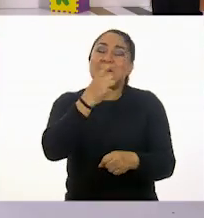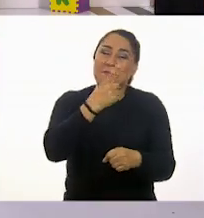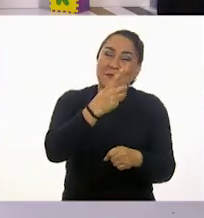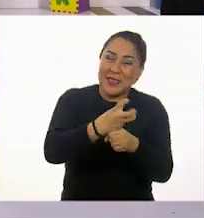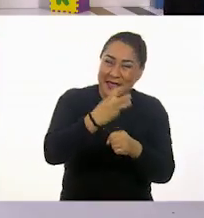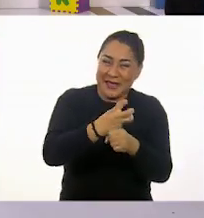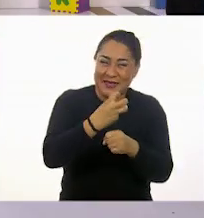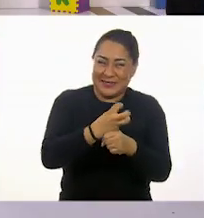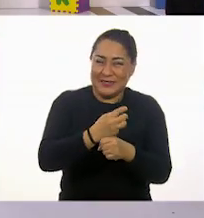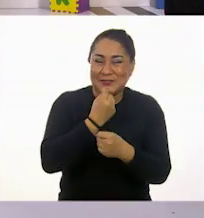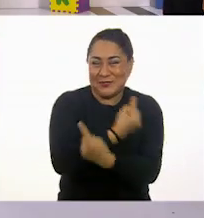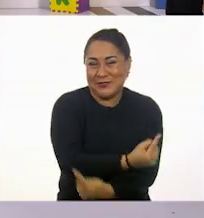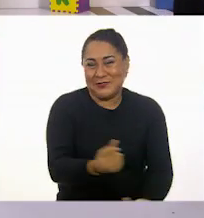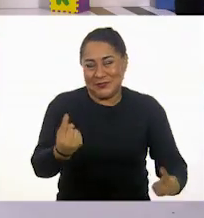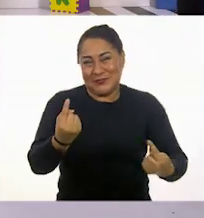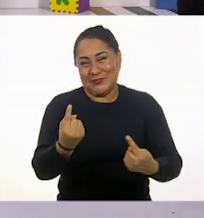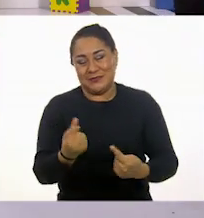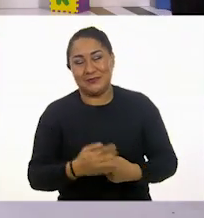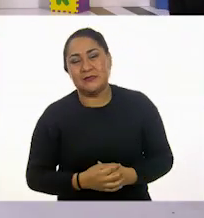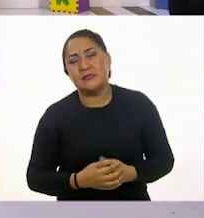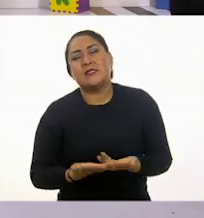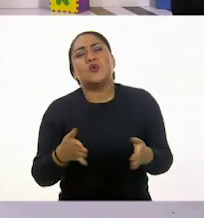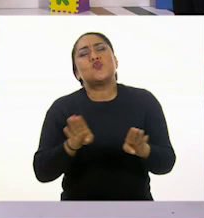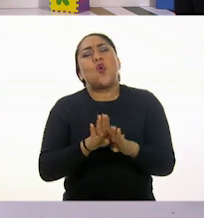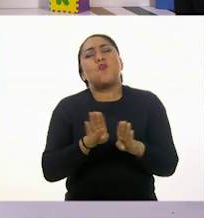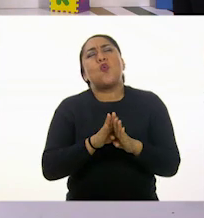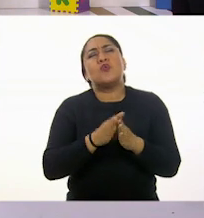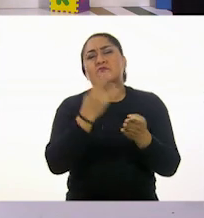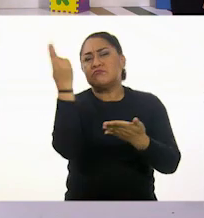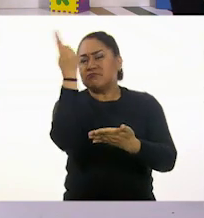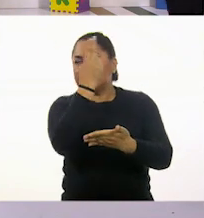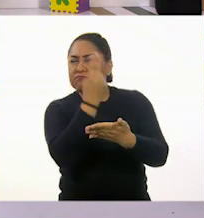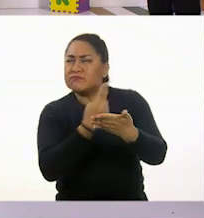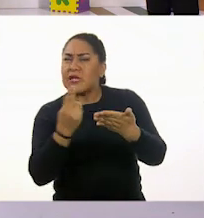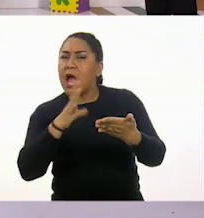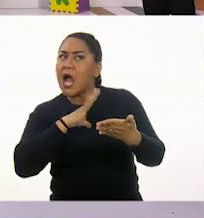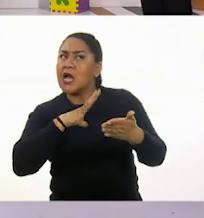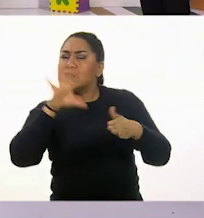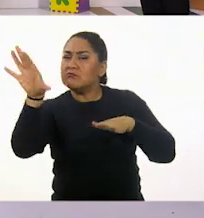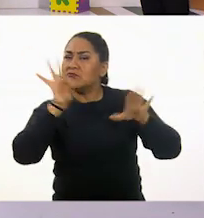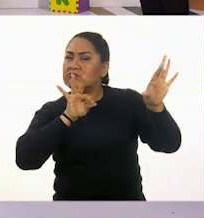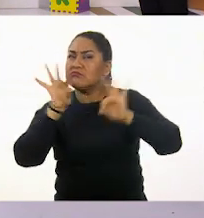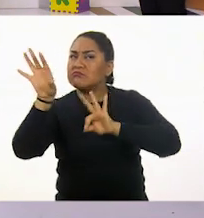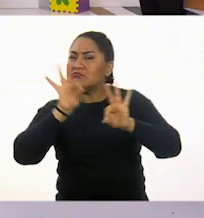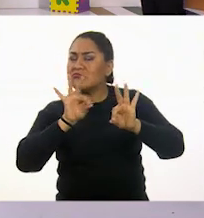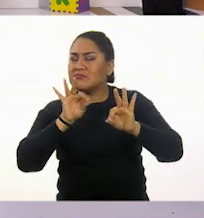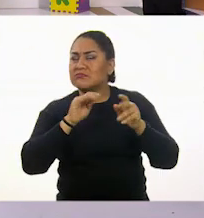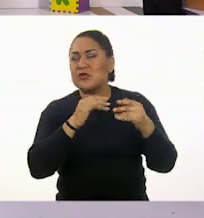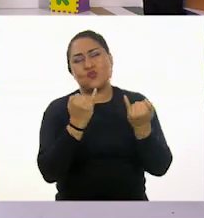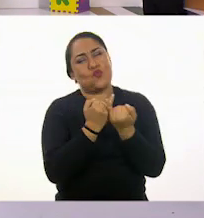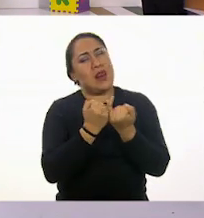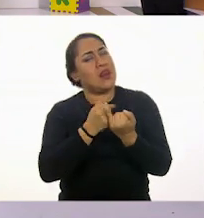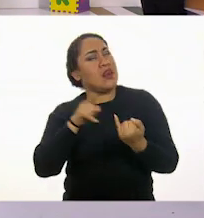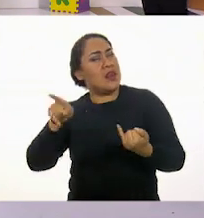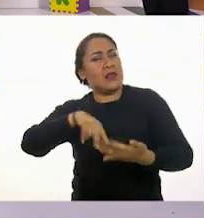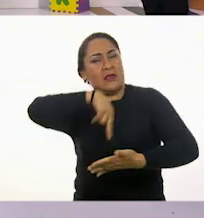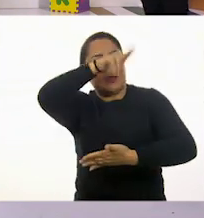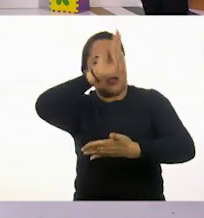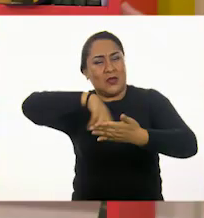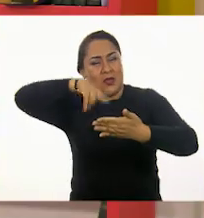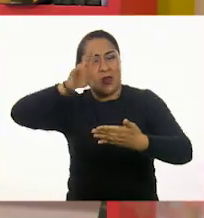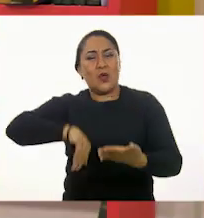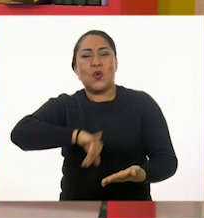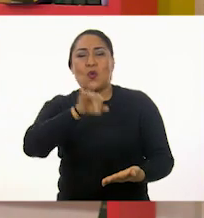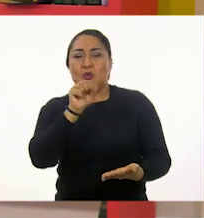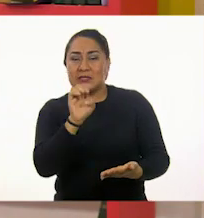es una expresión que tiene varios elementos, así como los murales de José Clemente Orozco, de